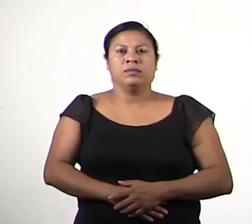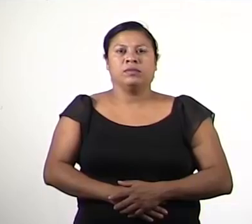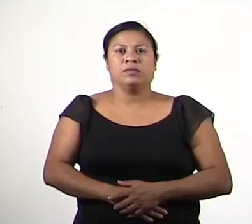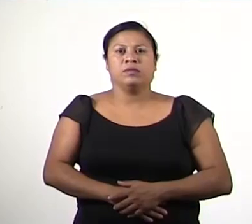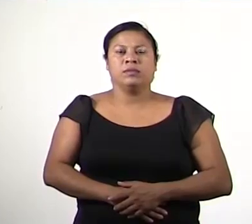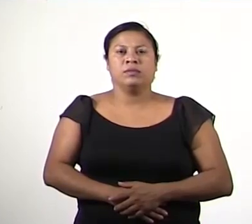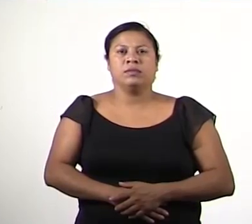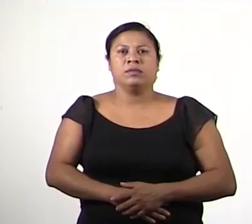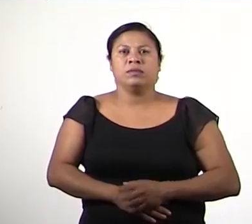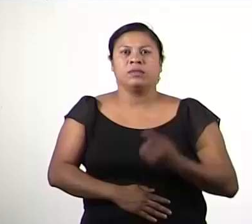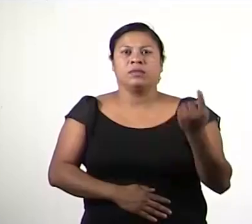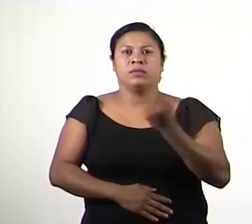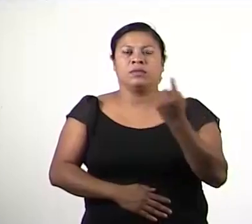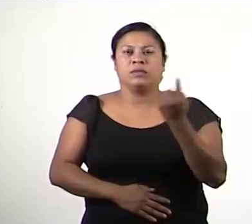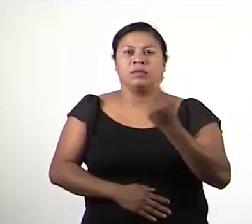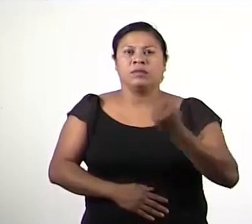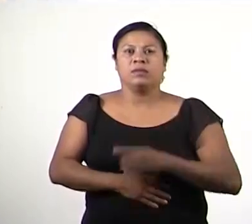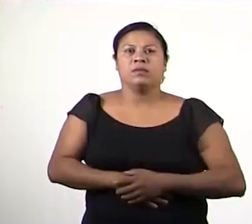que